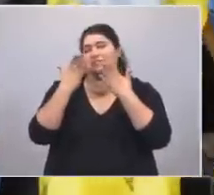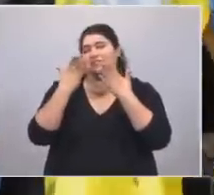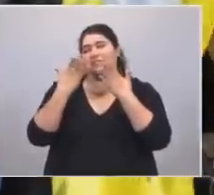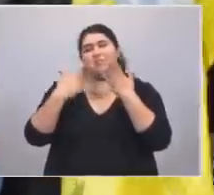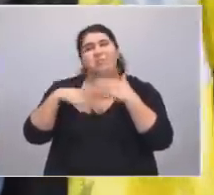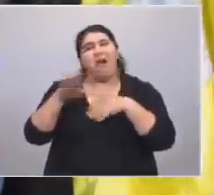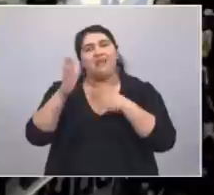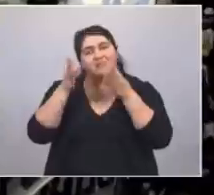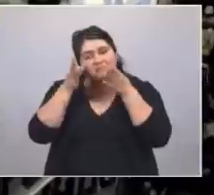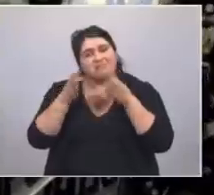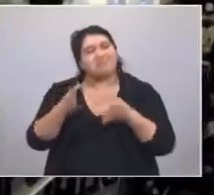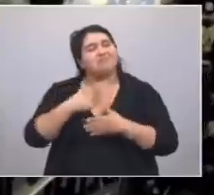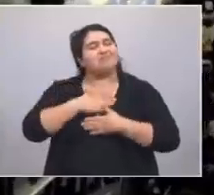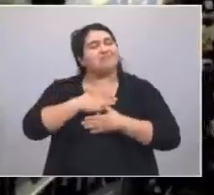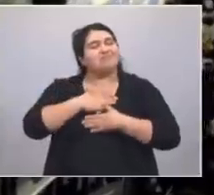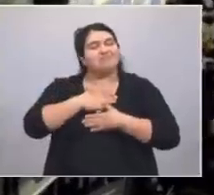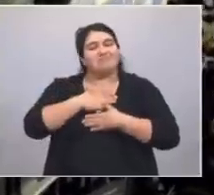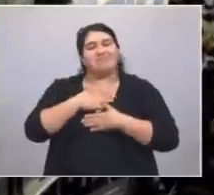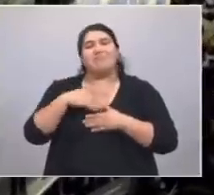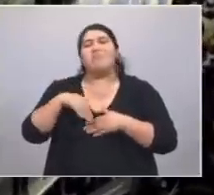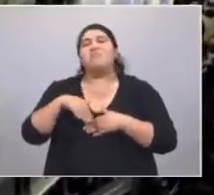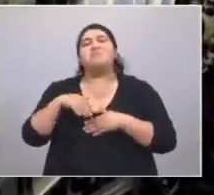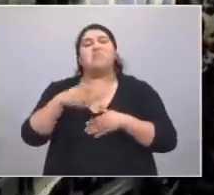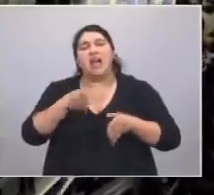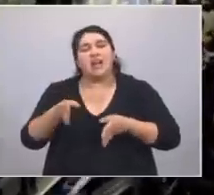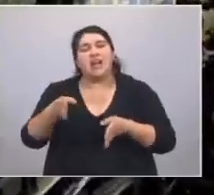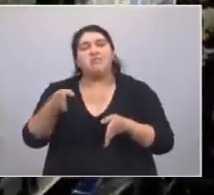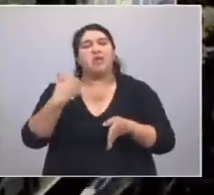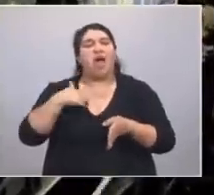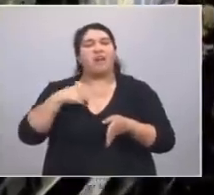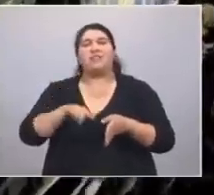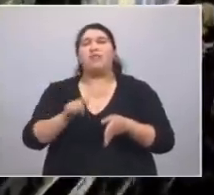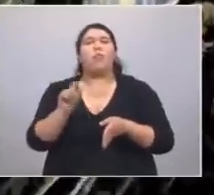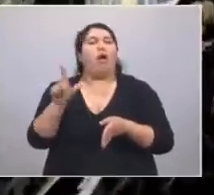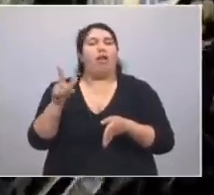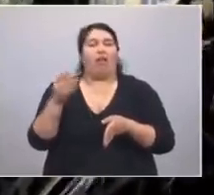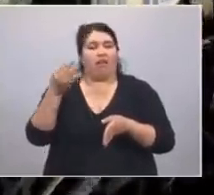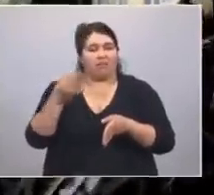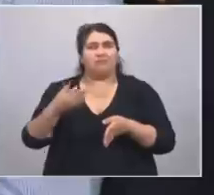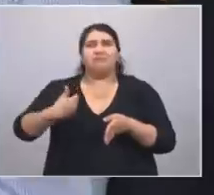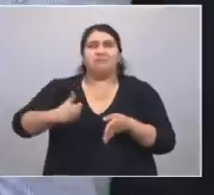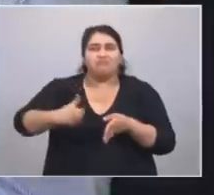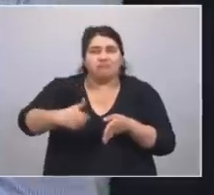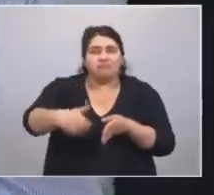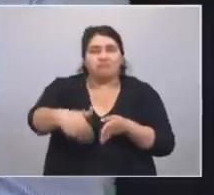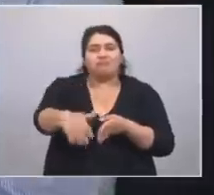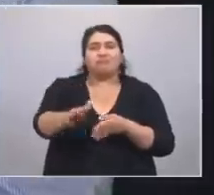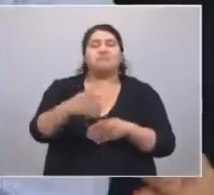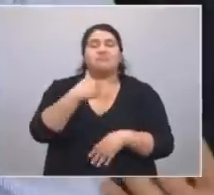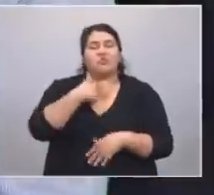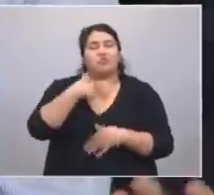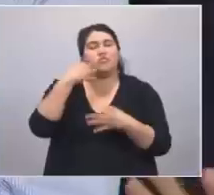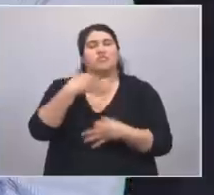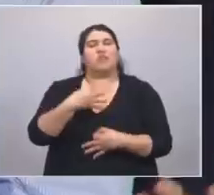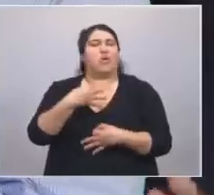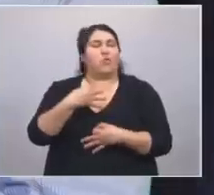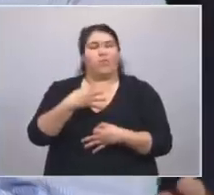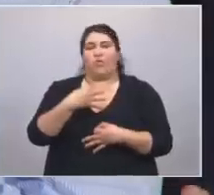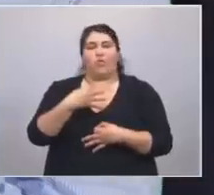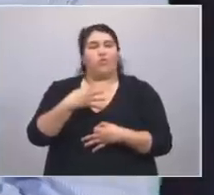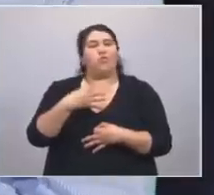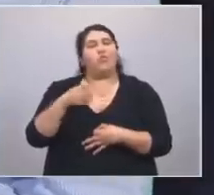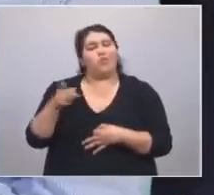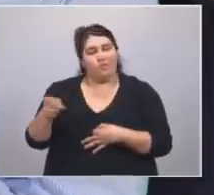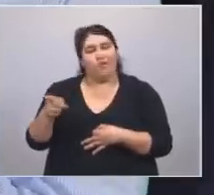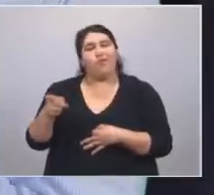respecto de cuál es el camino de la Argentina para los próximos años. Estoy seguro que vas a